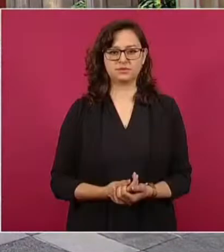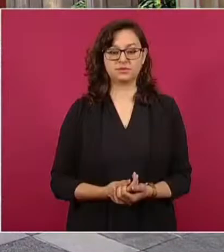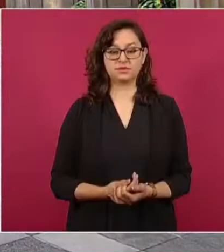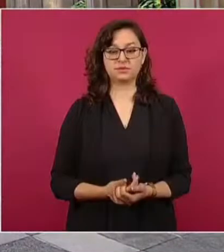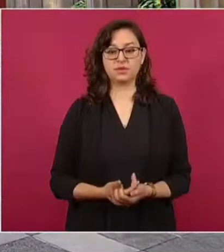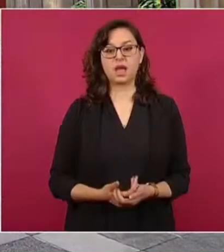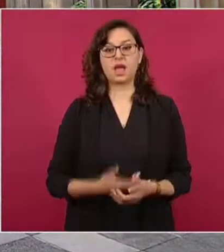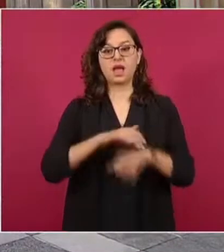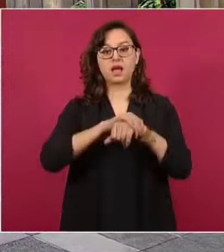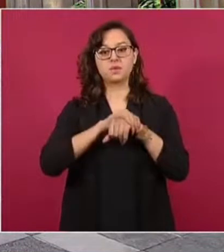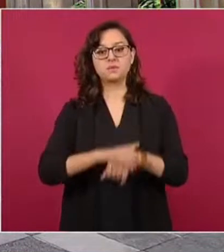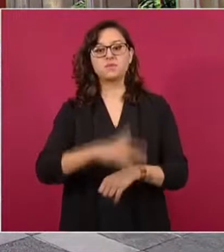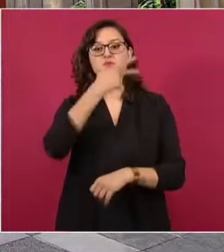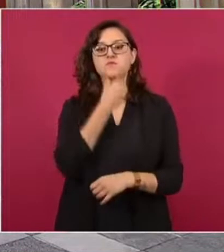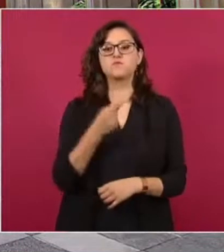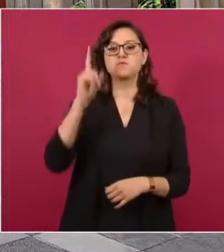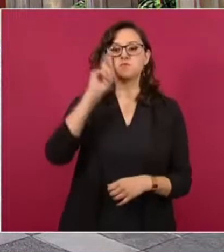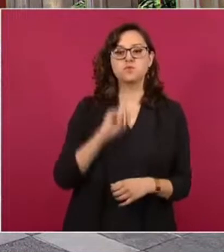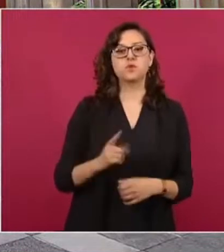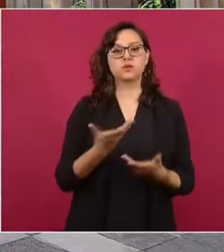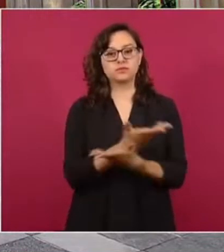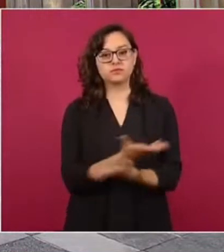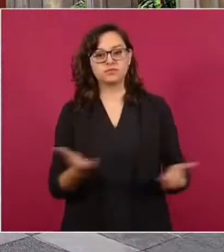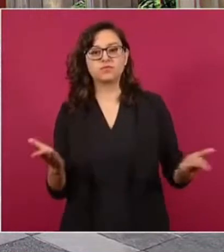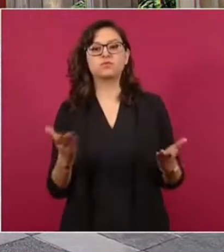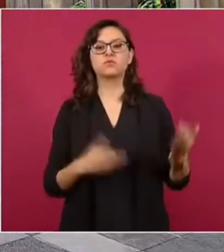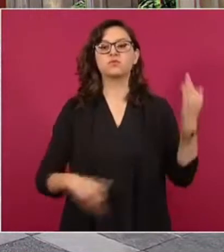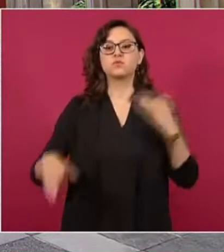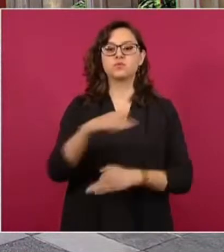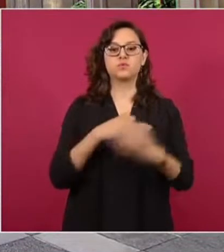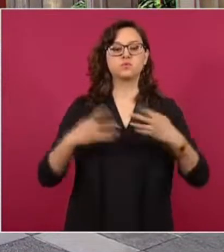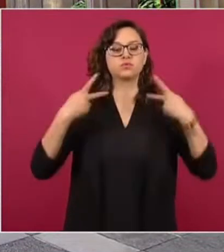en los 3 primeros meses del año